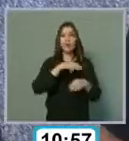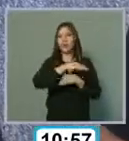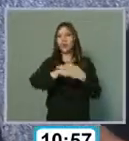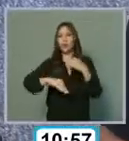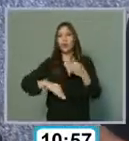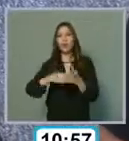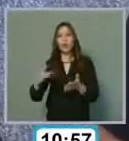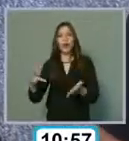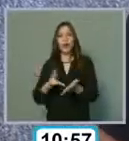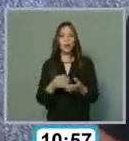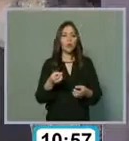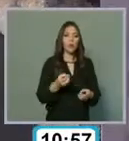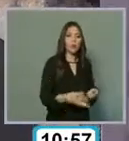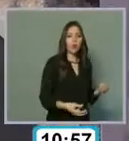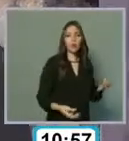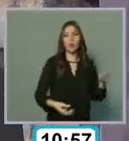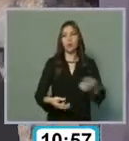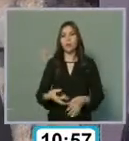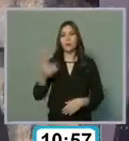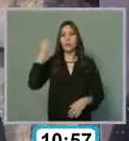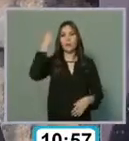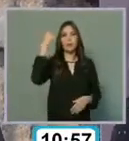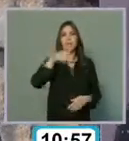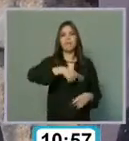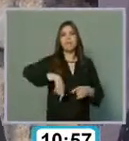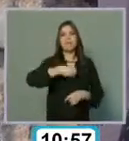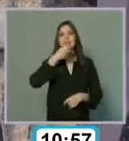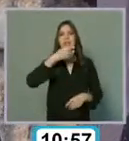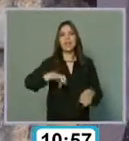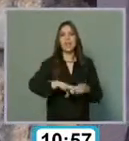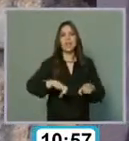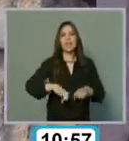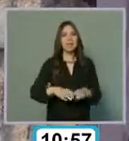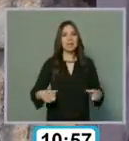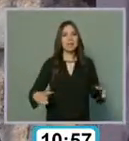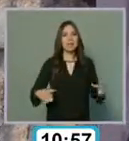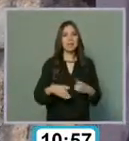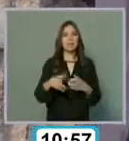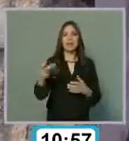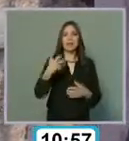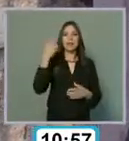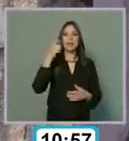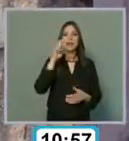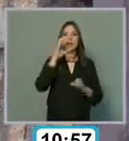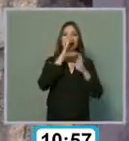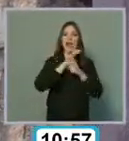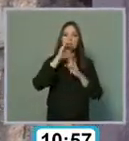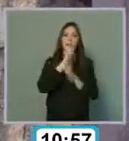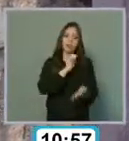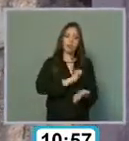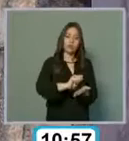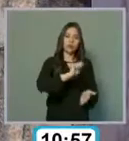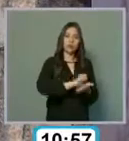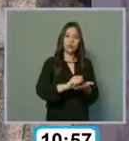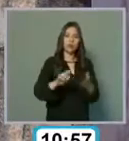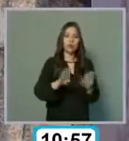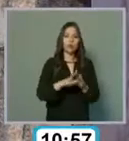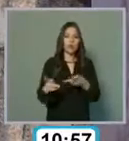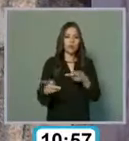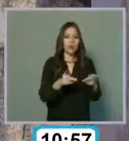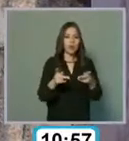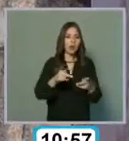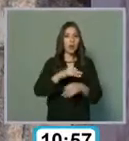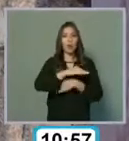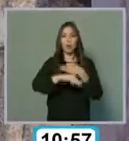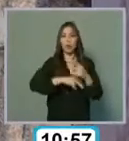Claro, decimos, claro. ¿no? Sí, en realidad pues, somos un equipo, un buen equipo, una buena banda. Y yo soy el que escribo las letras, hago las maquetas de la música, pero